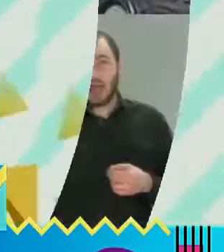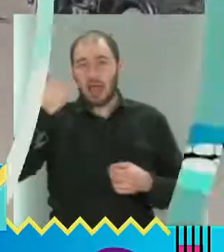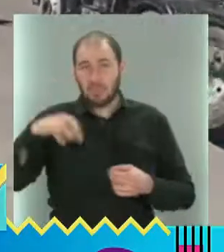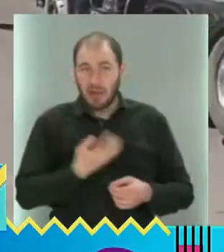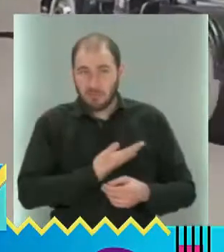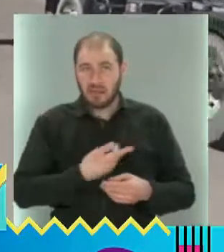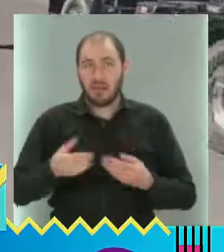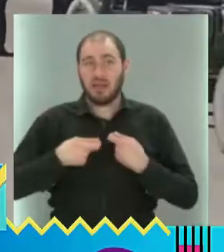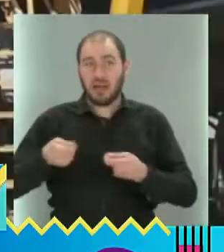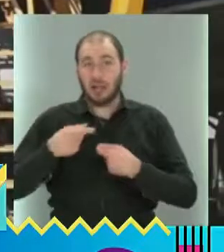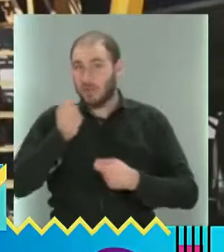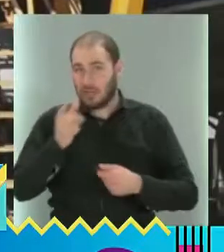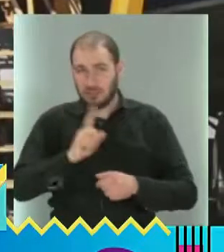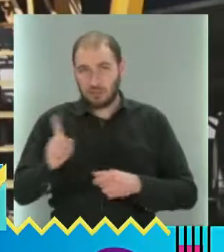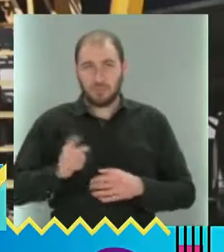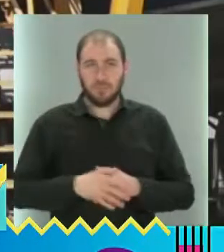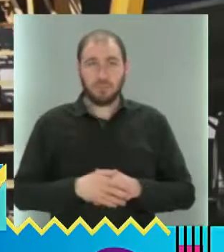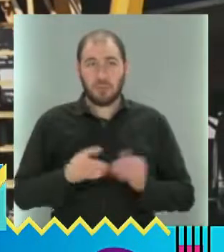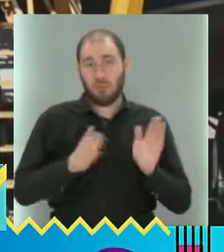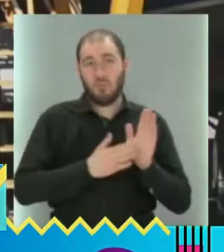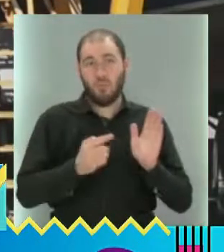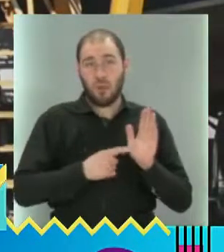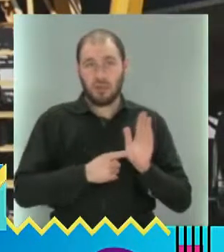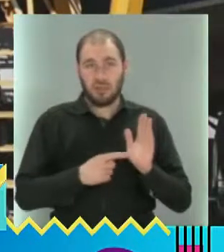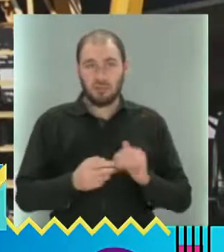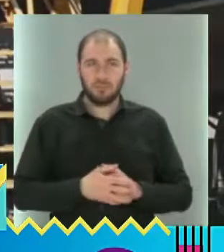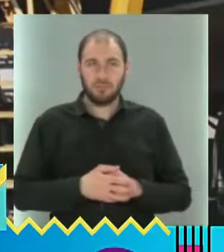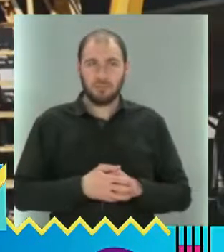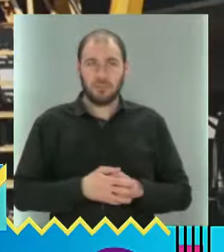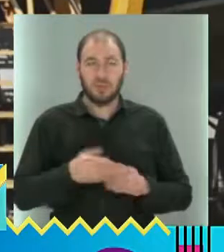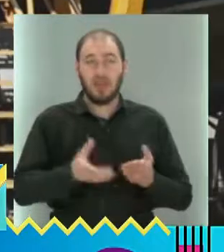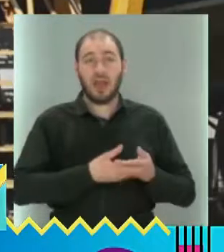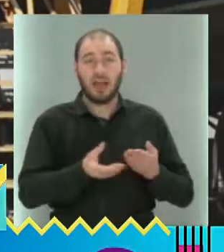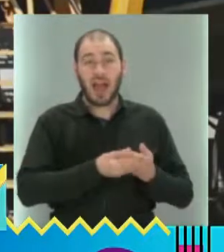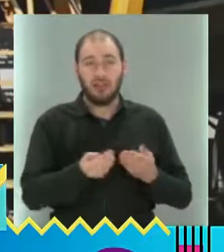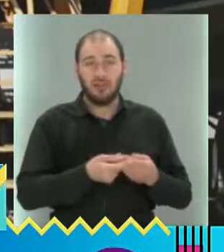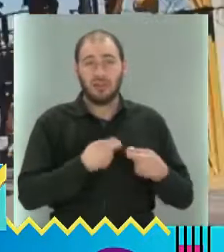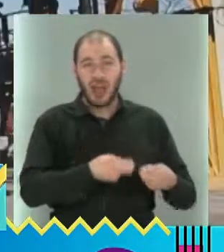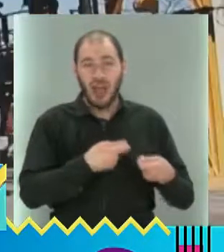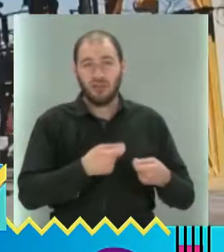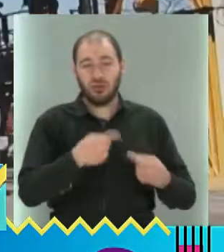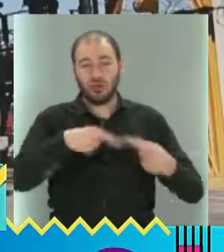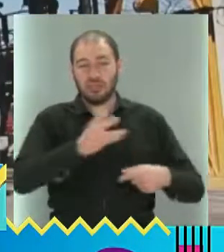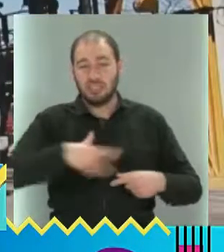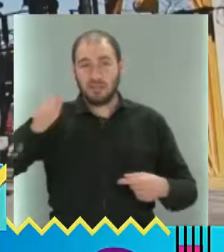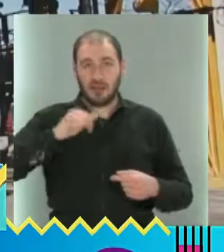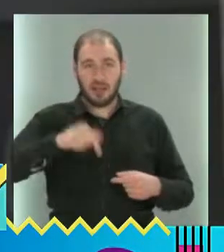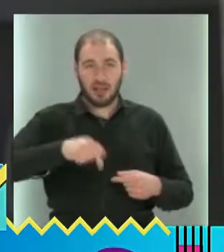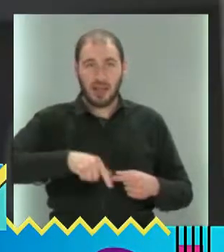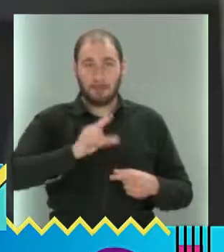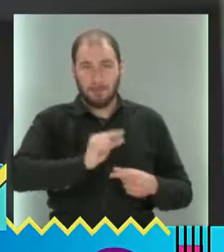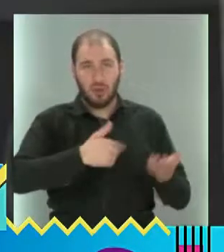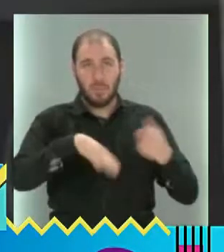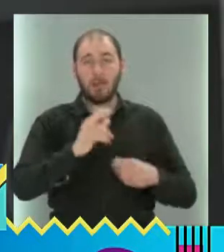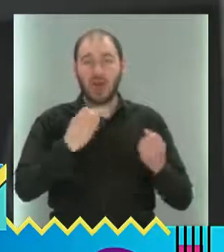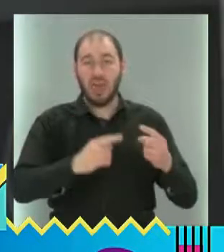lo cual no fue fácil. Quedó demostrado realmente que el costo que le están aplicando a la logística acá es el menor,